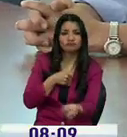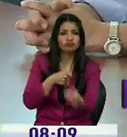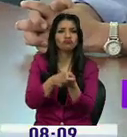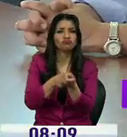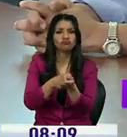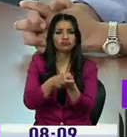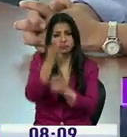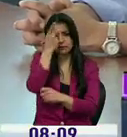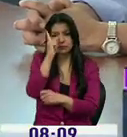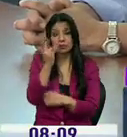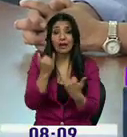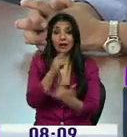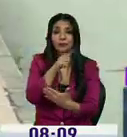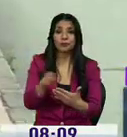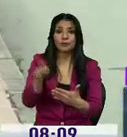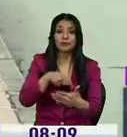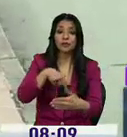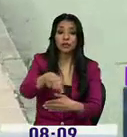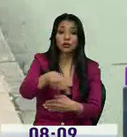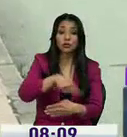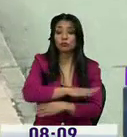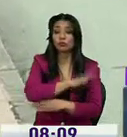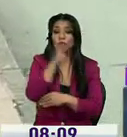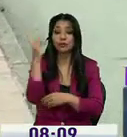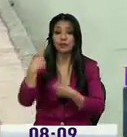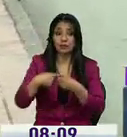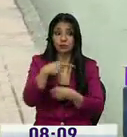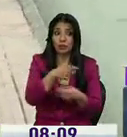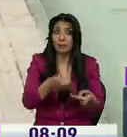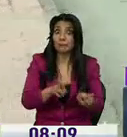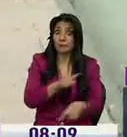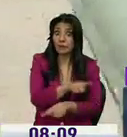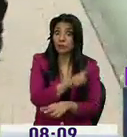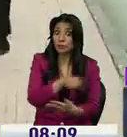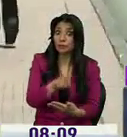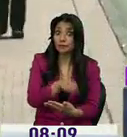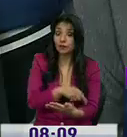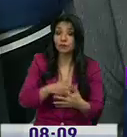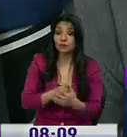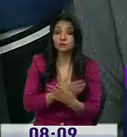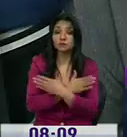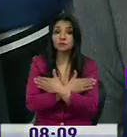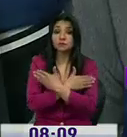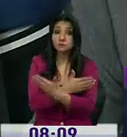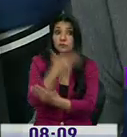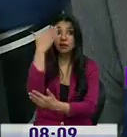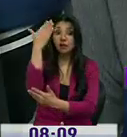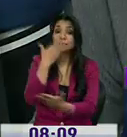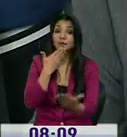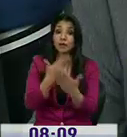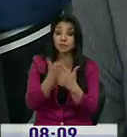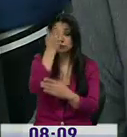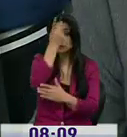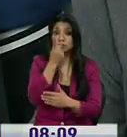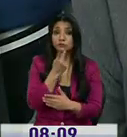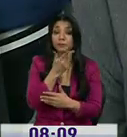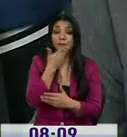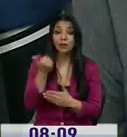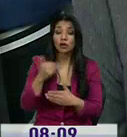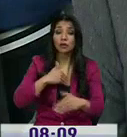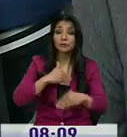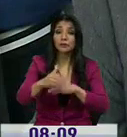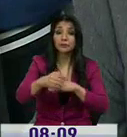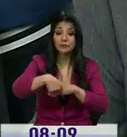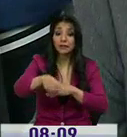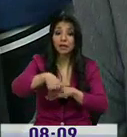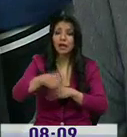a la medida de Hoy No Circula, que los incluye también a ellos. Felicitar al señor alcalde por la decisión de mejorar las vías